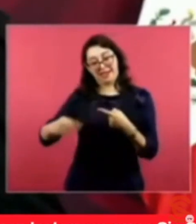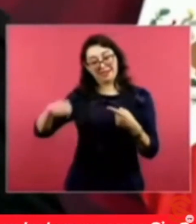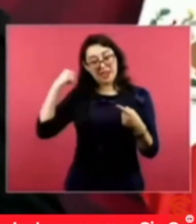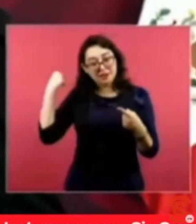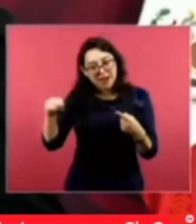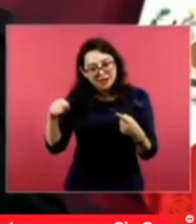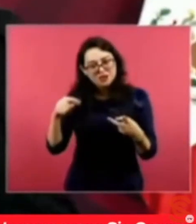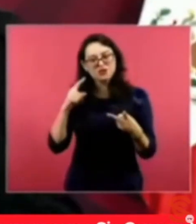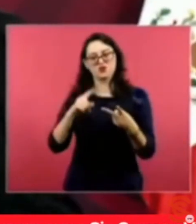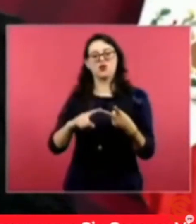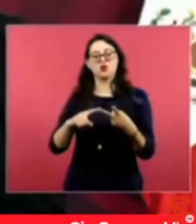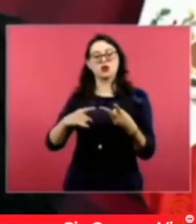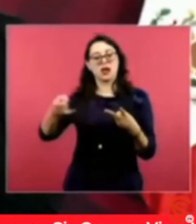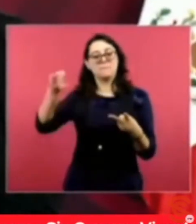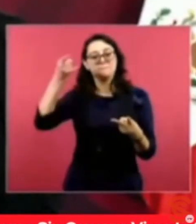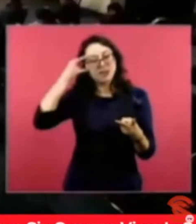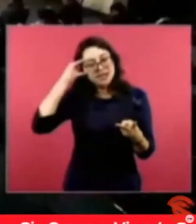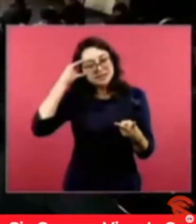Durante